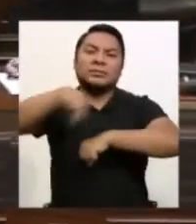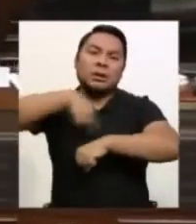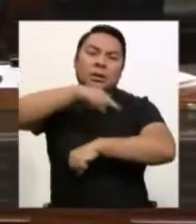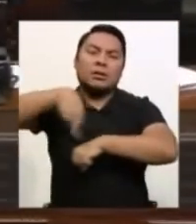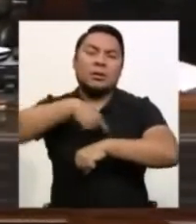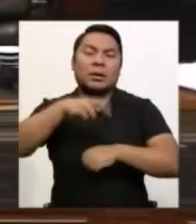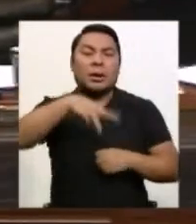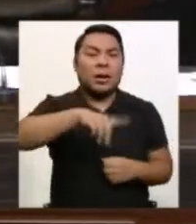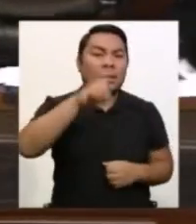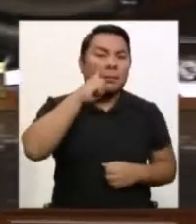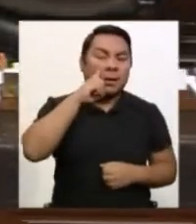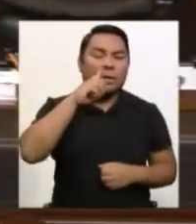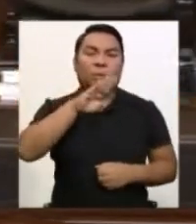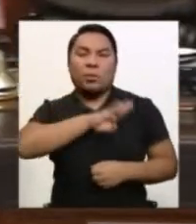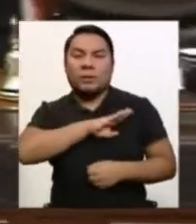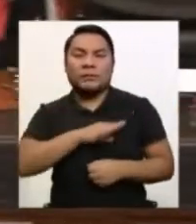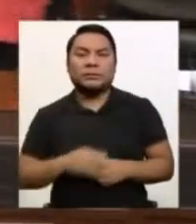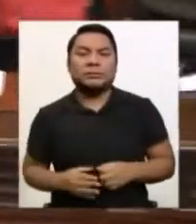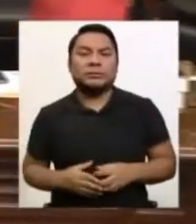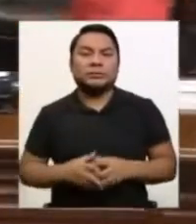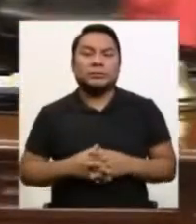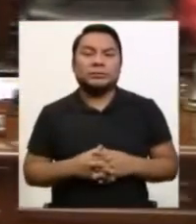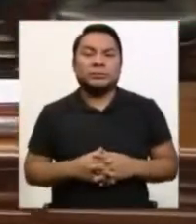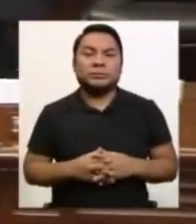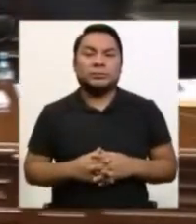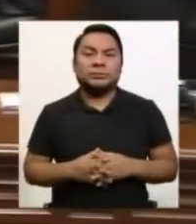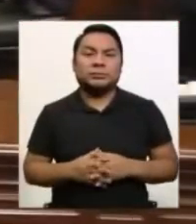el miércoles y el jueves.